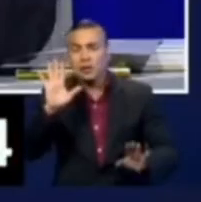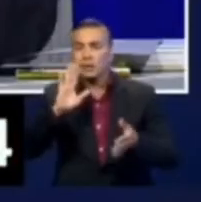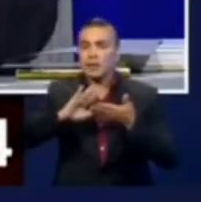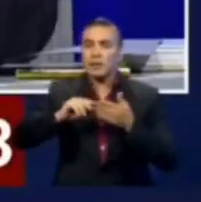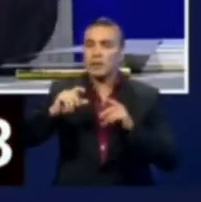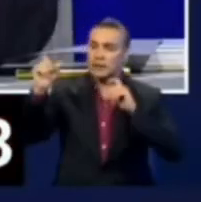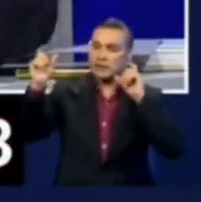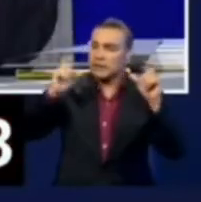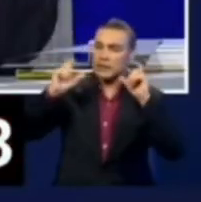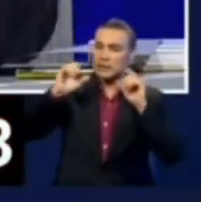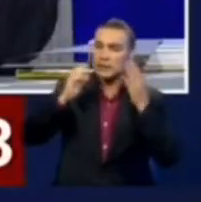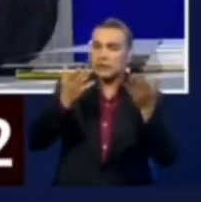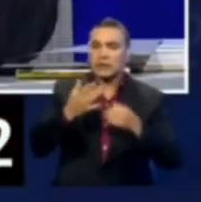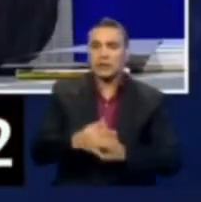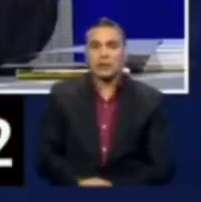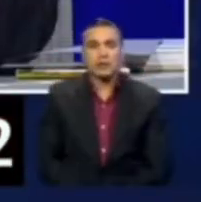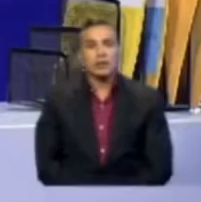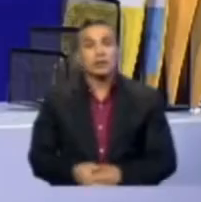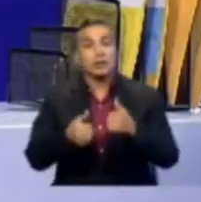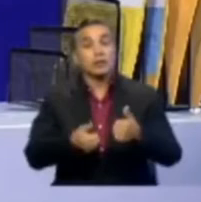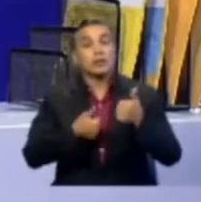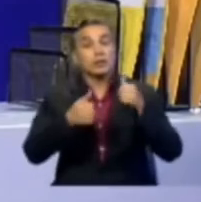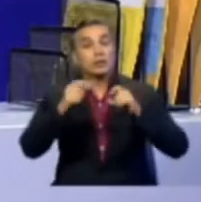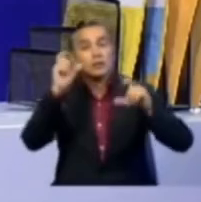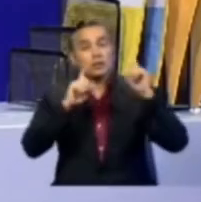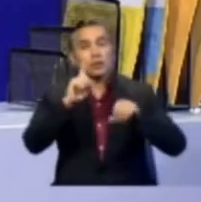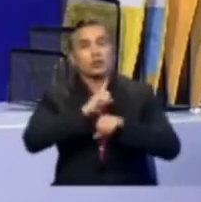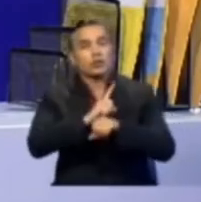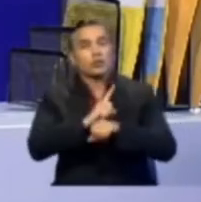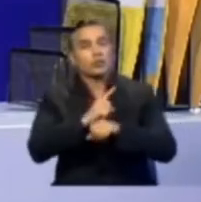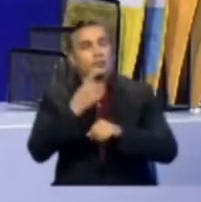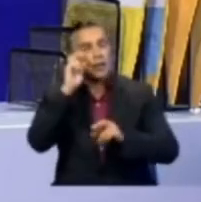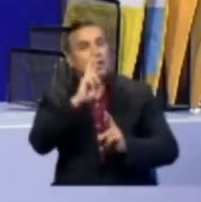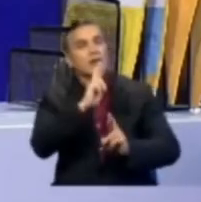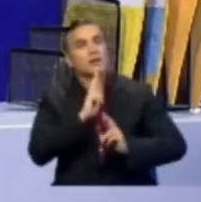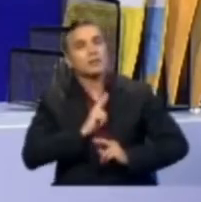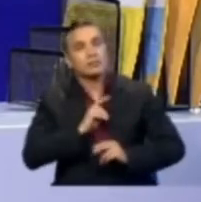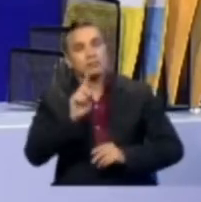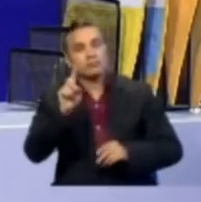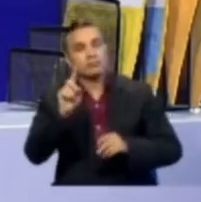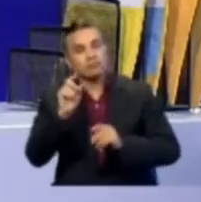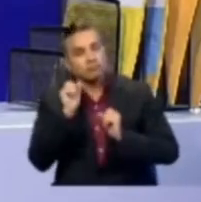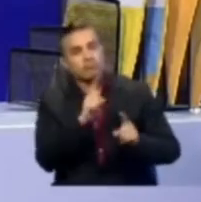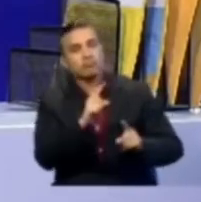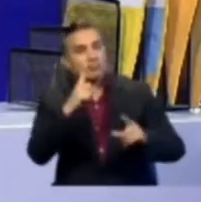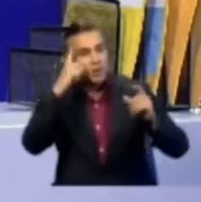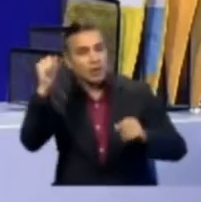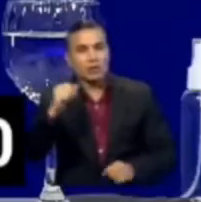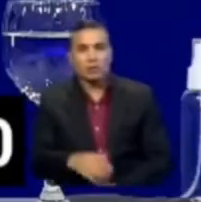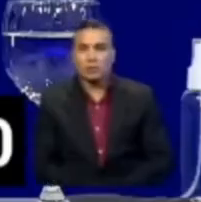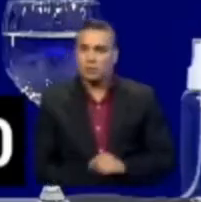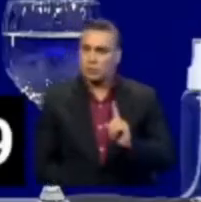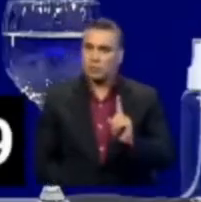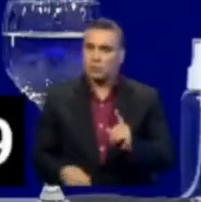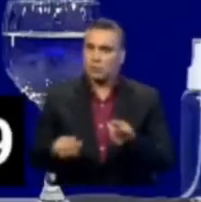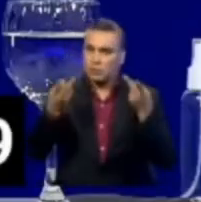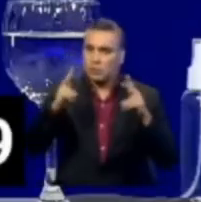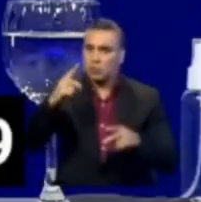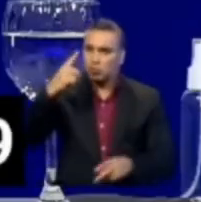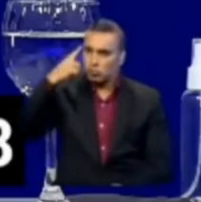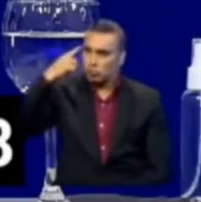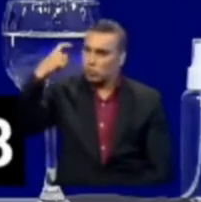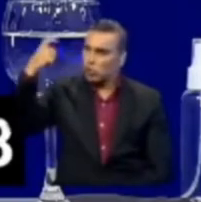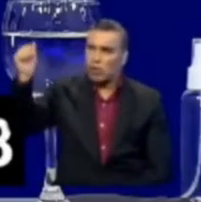Andrés? Candidato Arauz tiene 1 minuto para su respuesta a la interpelación del candidato Lazo. Oiga, usted hasta sueña con Correa,